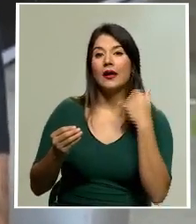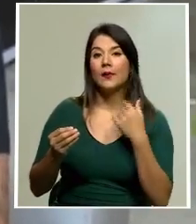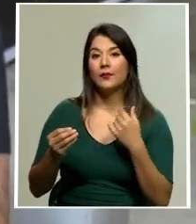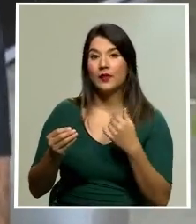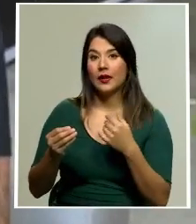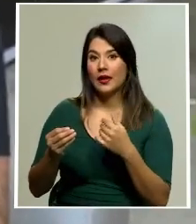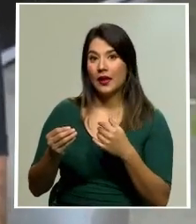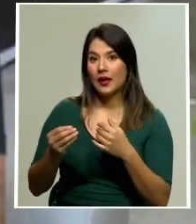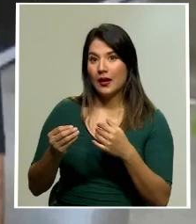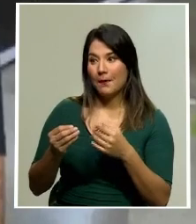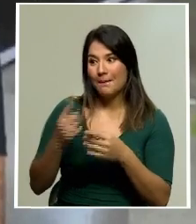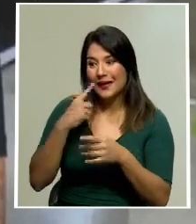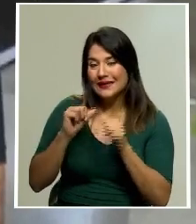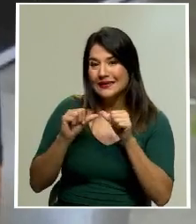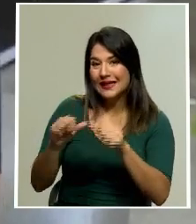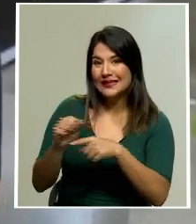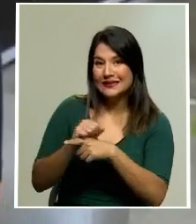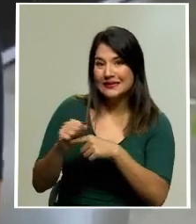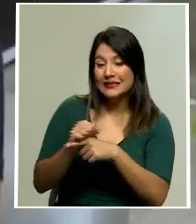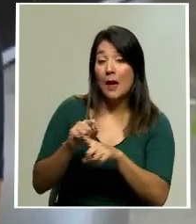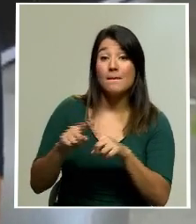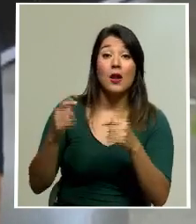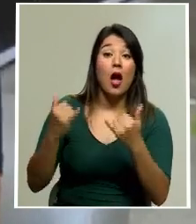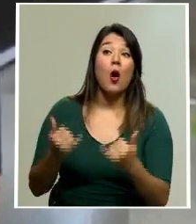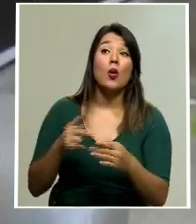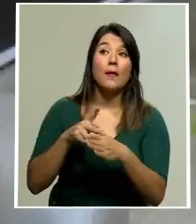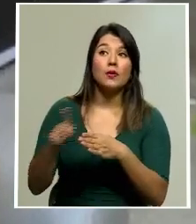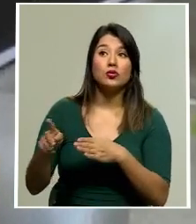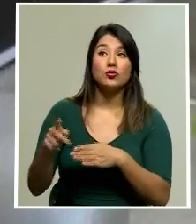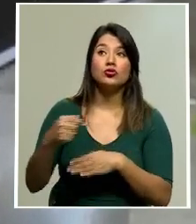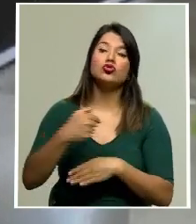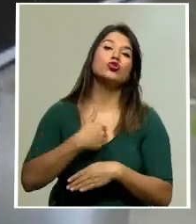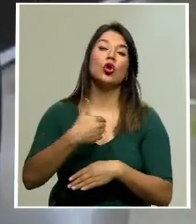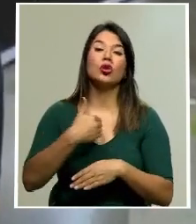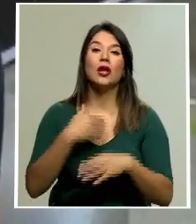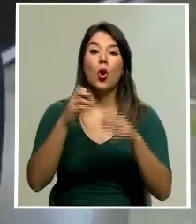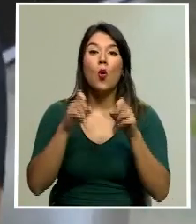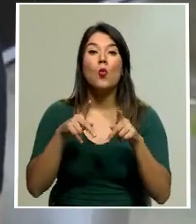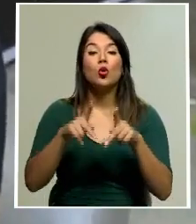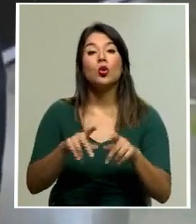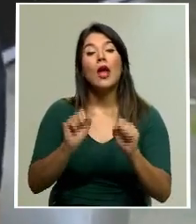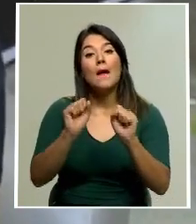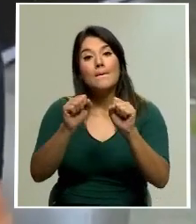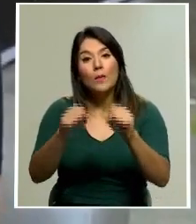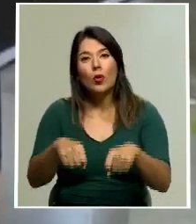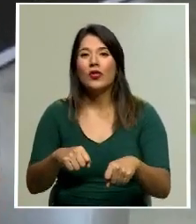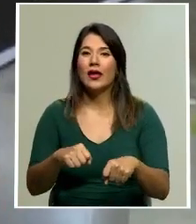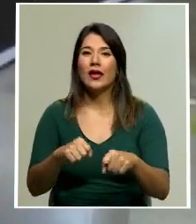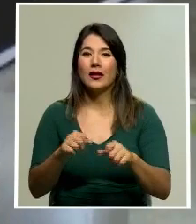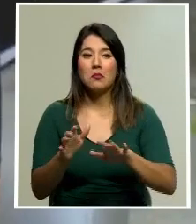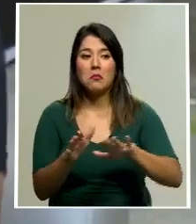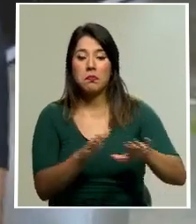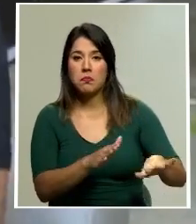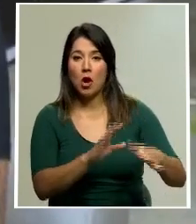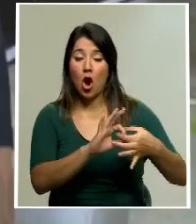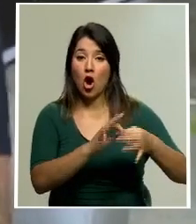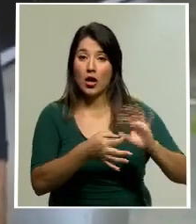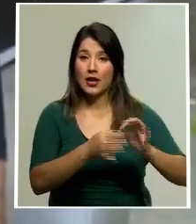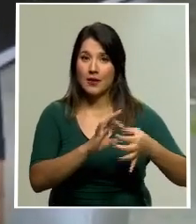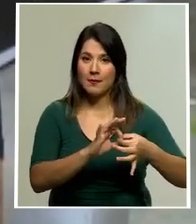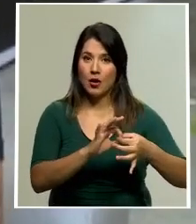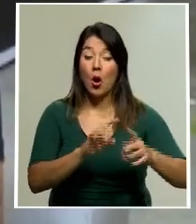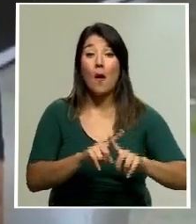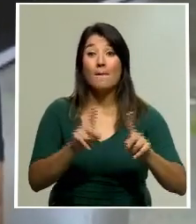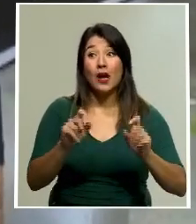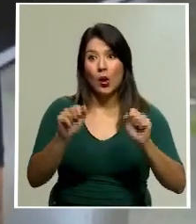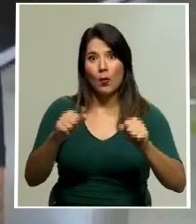carrera. Pero ahora, a nivel profesional, nosotros tenemos esa oportunidad que es dejar el nivel olímpico, pero pasar